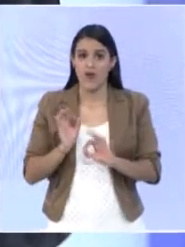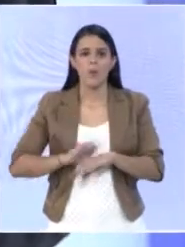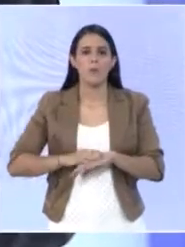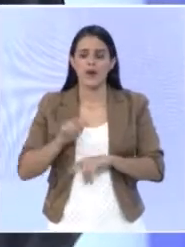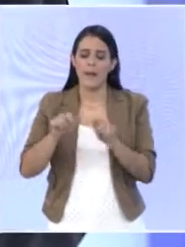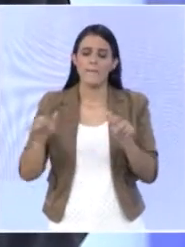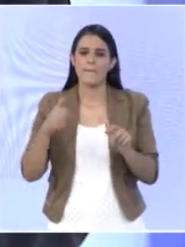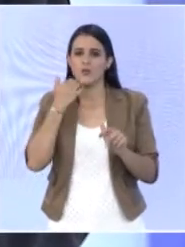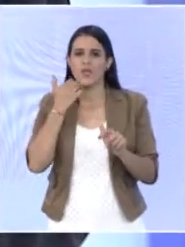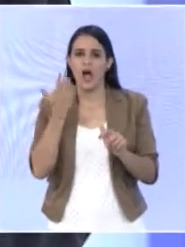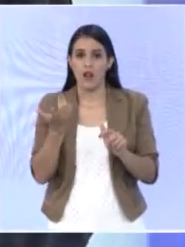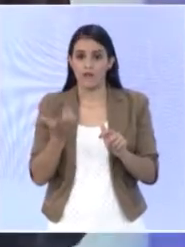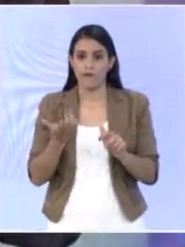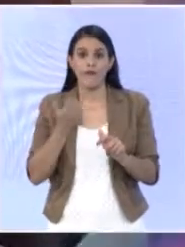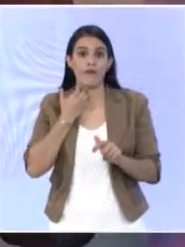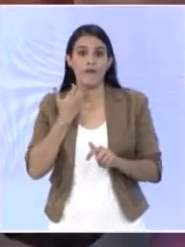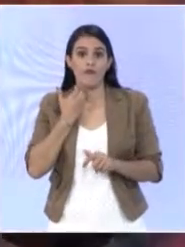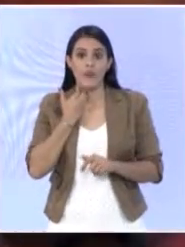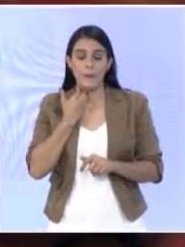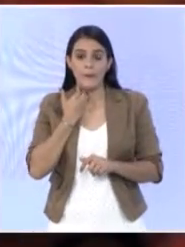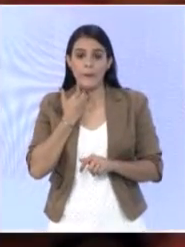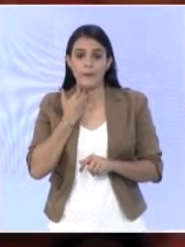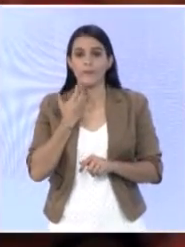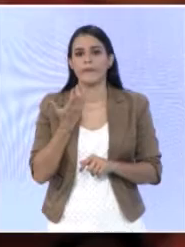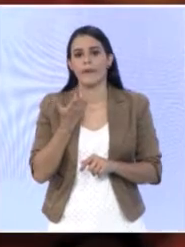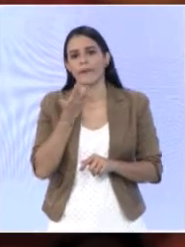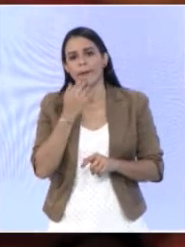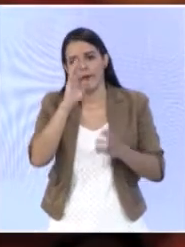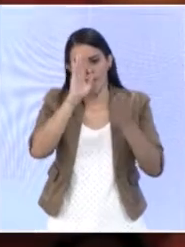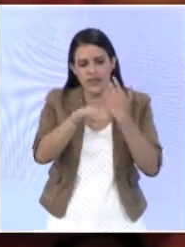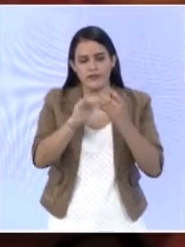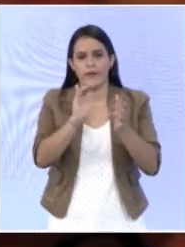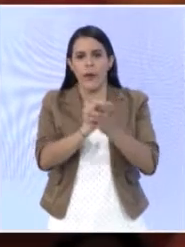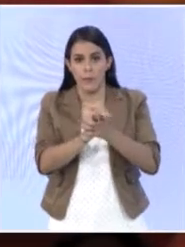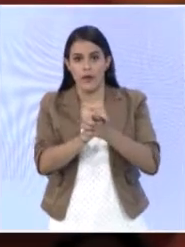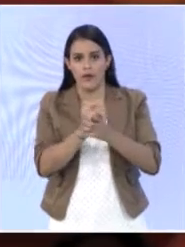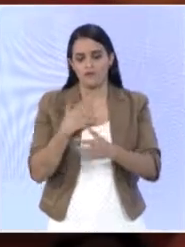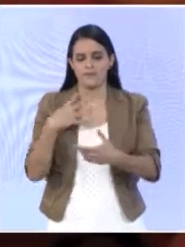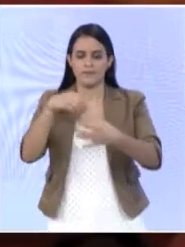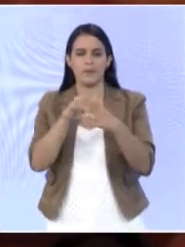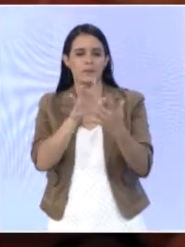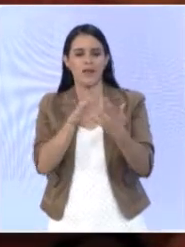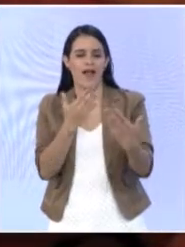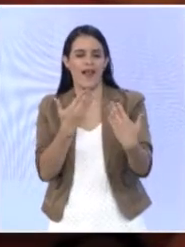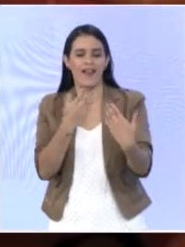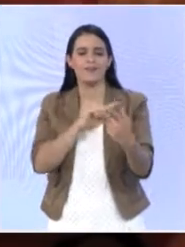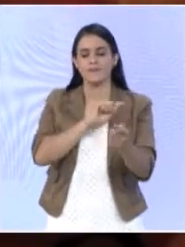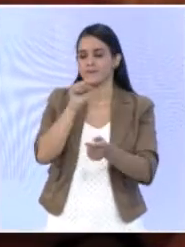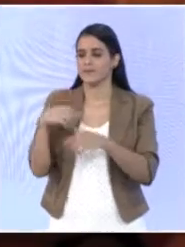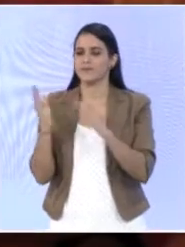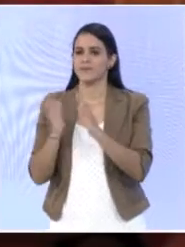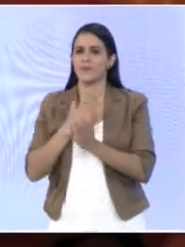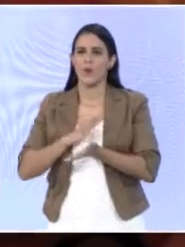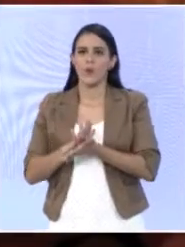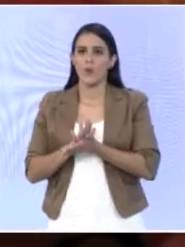que vienen de zonas verdad una persona que tenga un vecino un amigo un familiar que ya estaban en su lugares y regresa a su casa tranquilamente